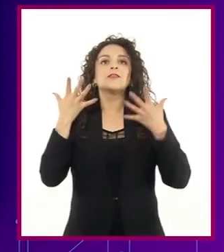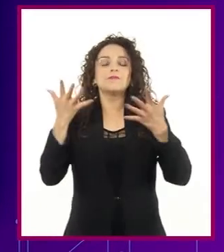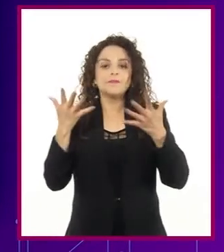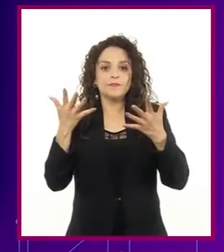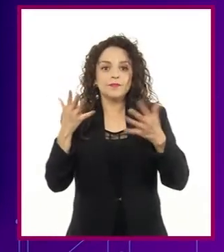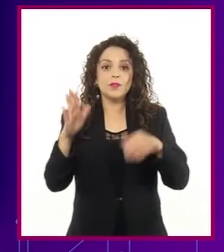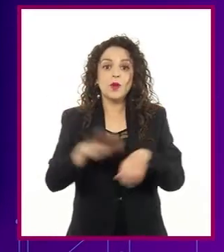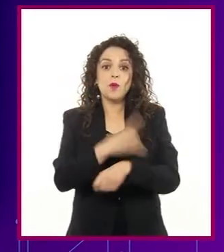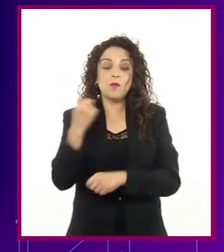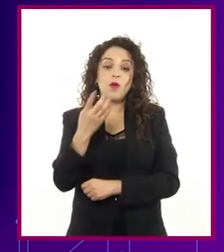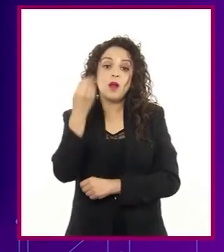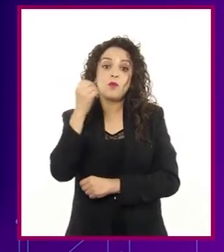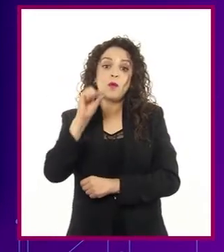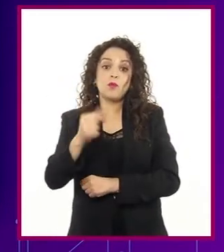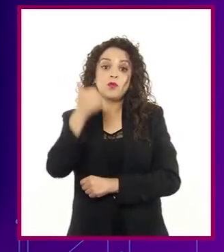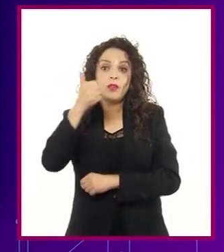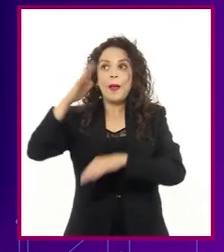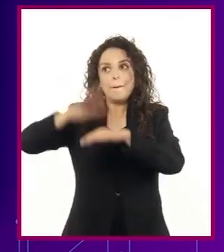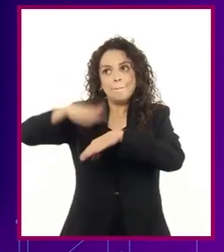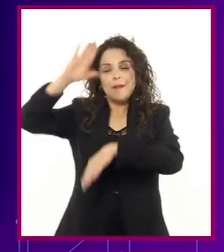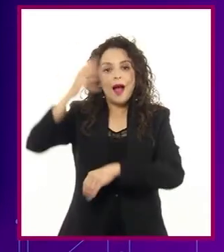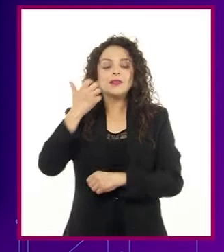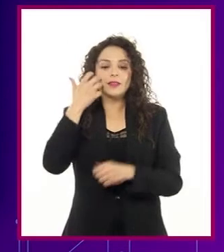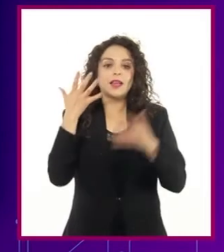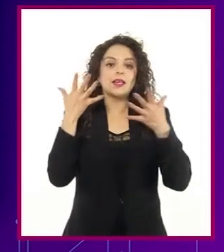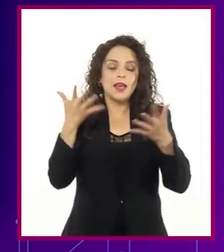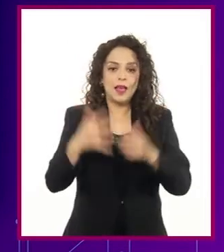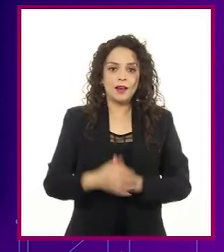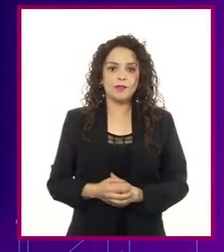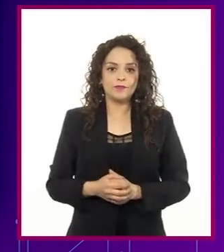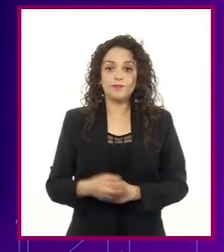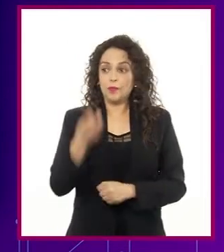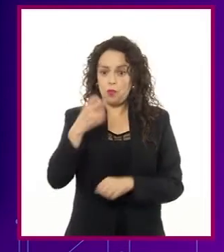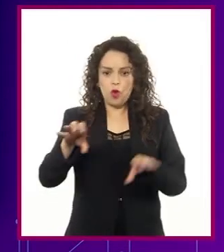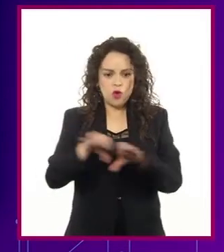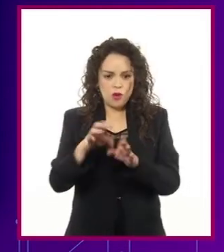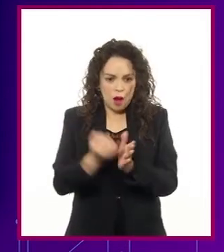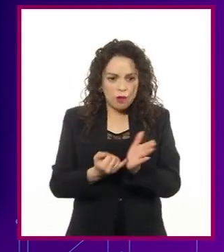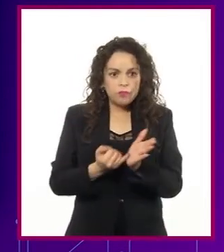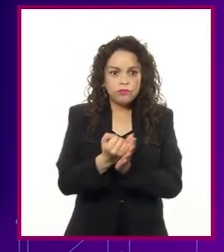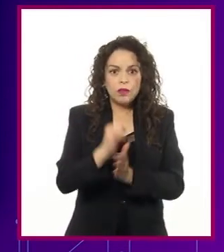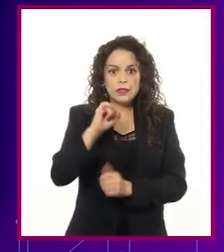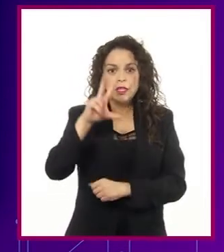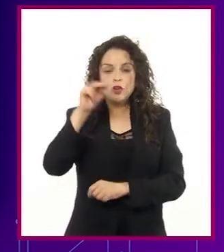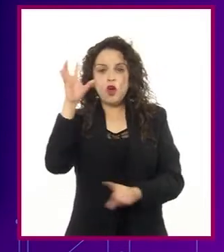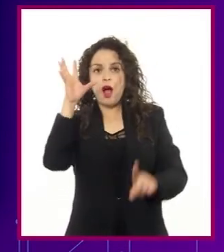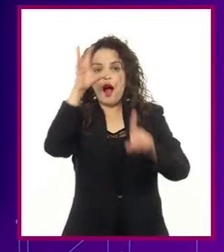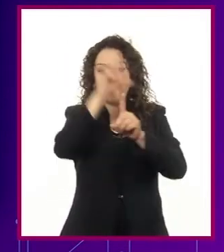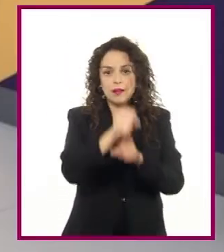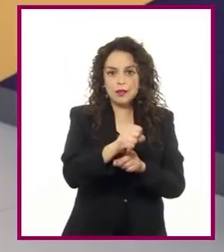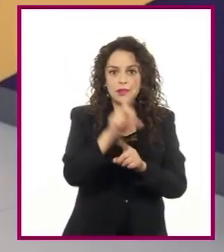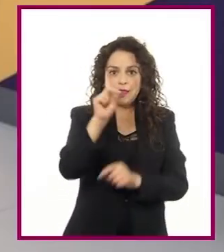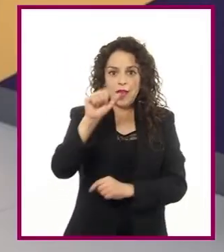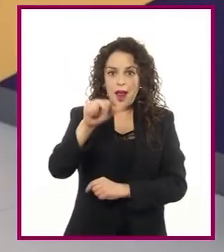a 9.6. ¿Por qué se afirma que no alcanzaría Danae el promedio que se propuso?